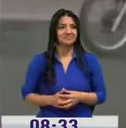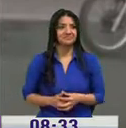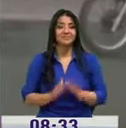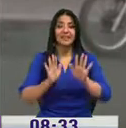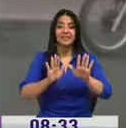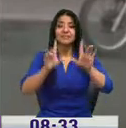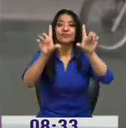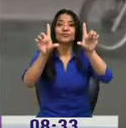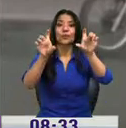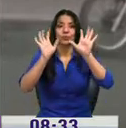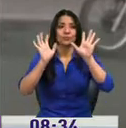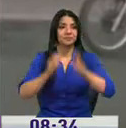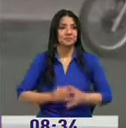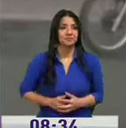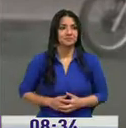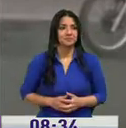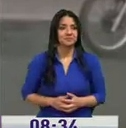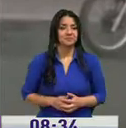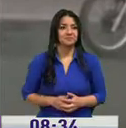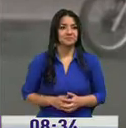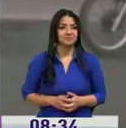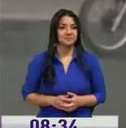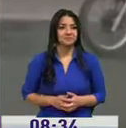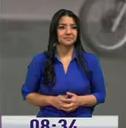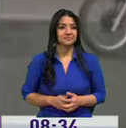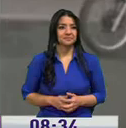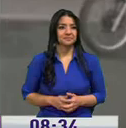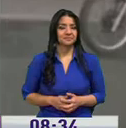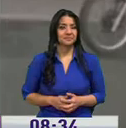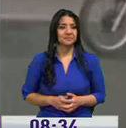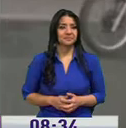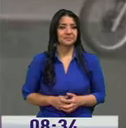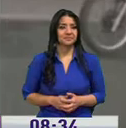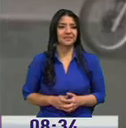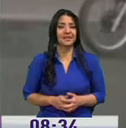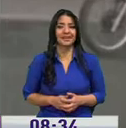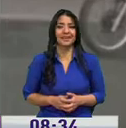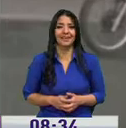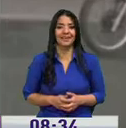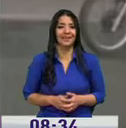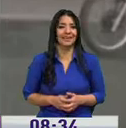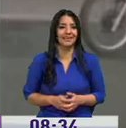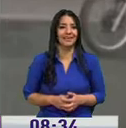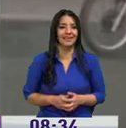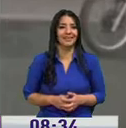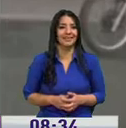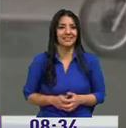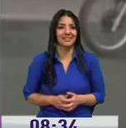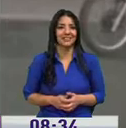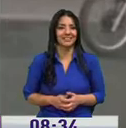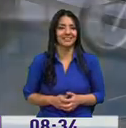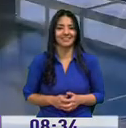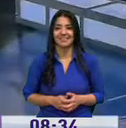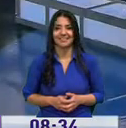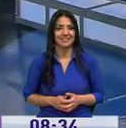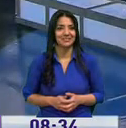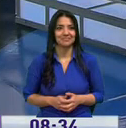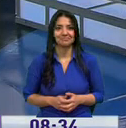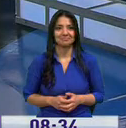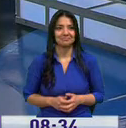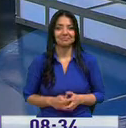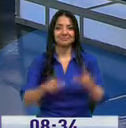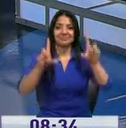el pic del día. No, es el pic del día. ¡Qué bárbaro! El pic del día. El pic